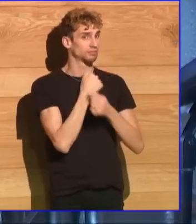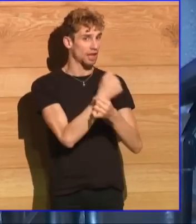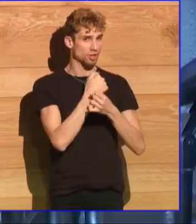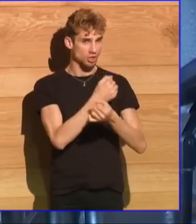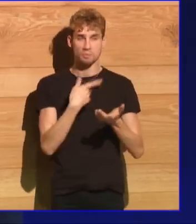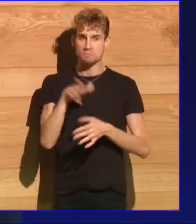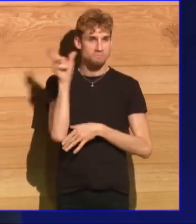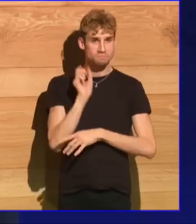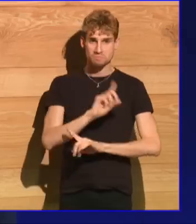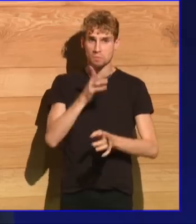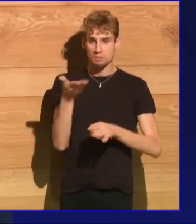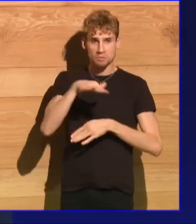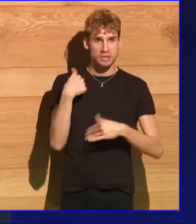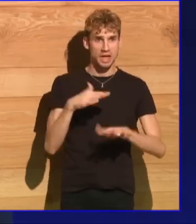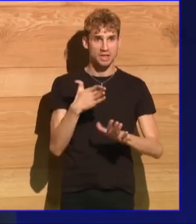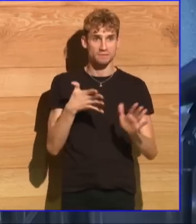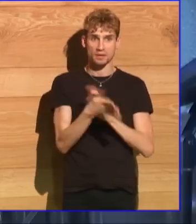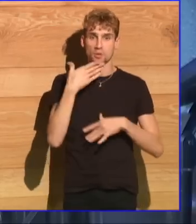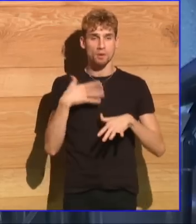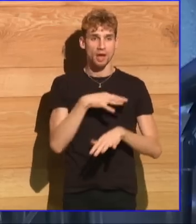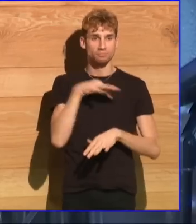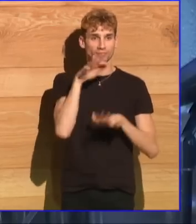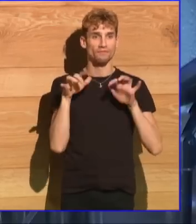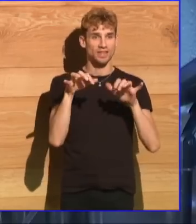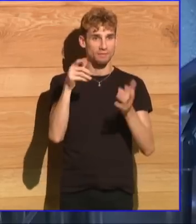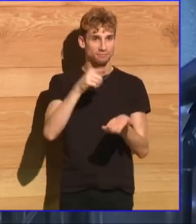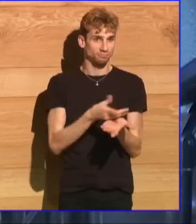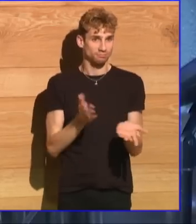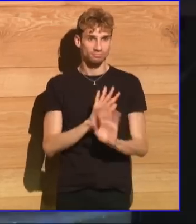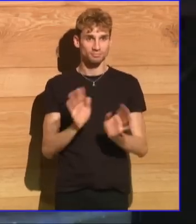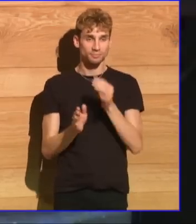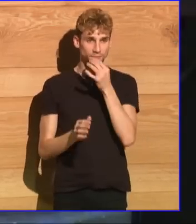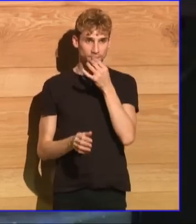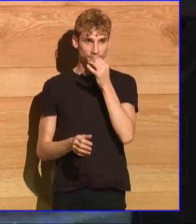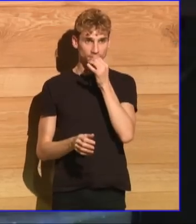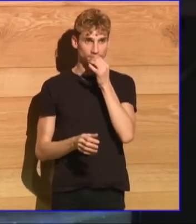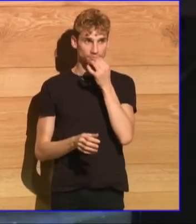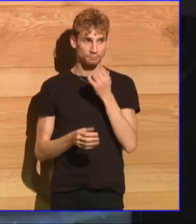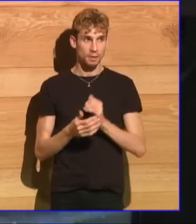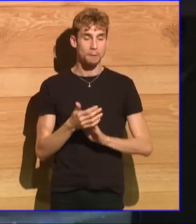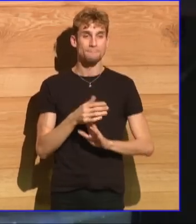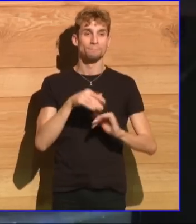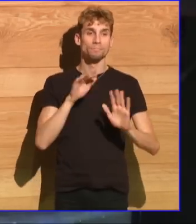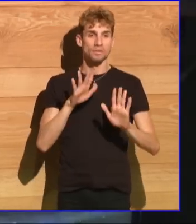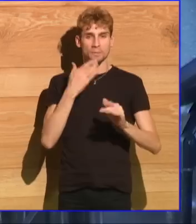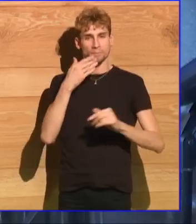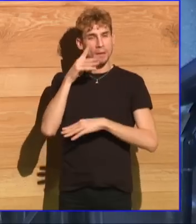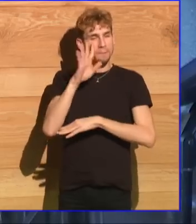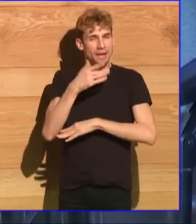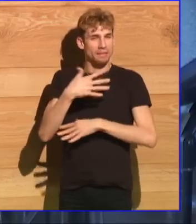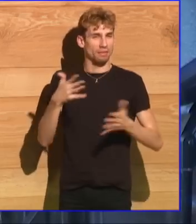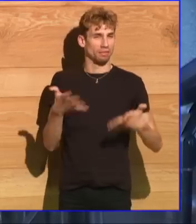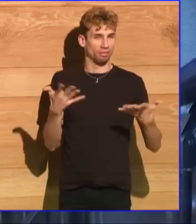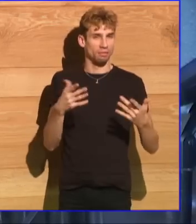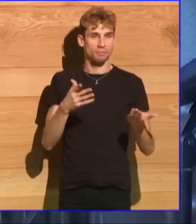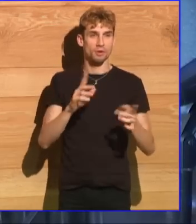Ya se ha muerto. Pero es un fantasma, ya está. Son ideas de dirección. Es impresionante. Esta aparente intrascendencia que se convierte en